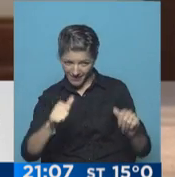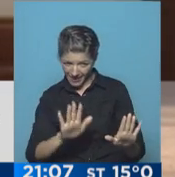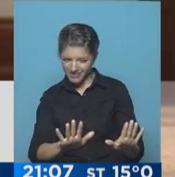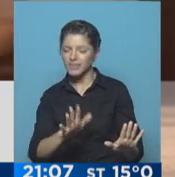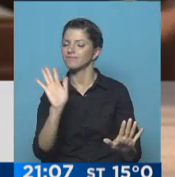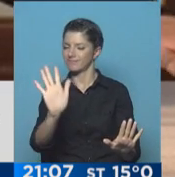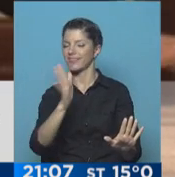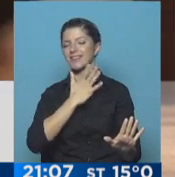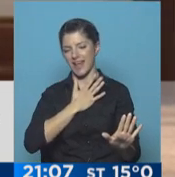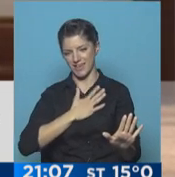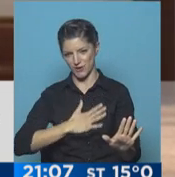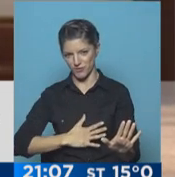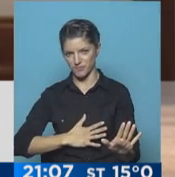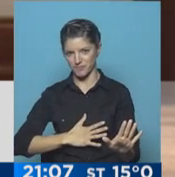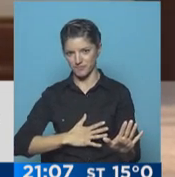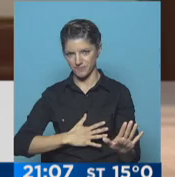Tranquilos.